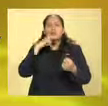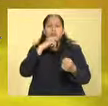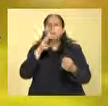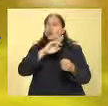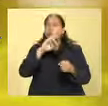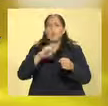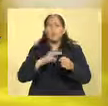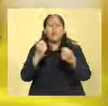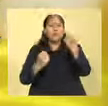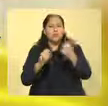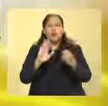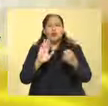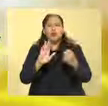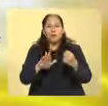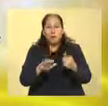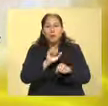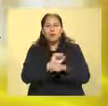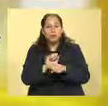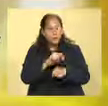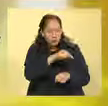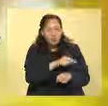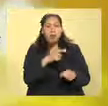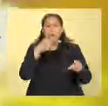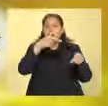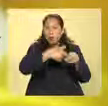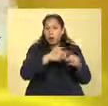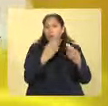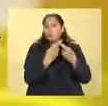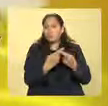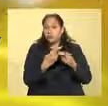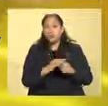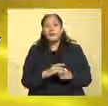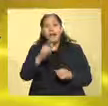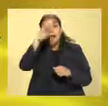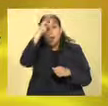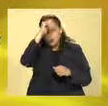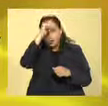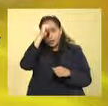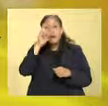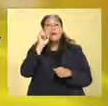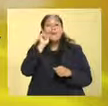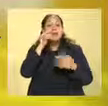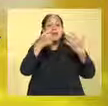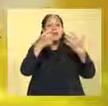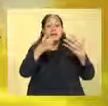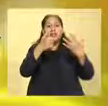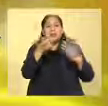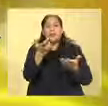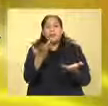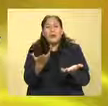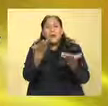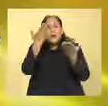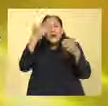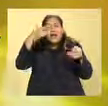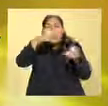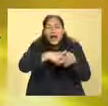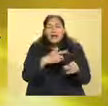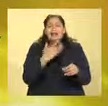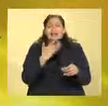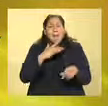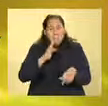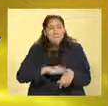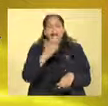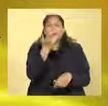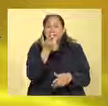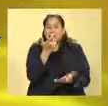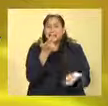en frena suavemente. Ahora, hay que recordar, mañana es el sexto gasolinazo del año, entonces hay que tomarlo en